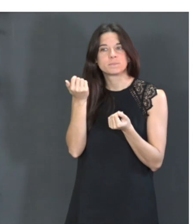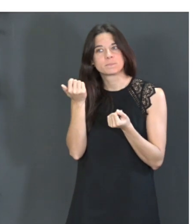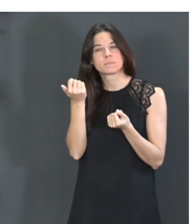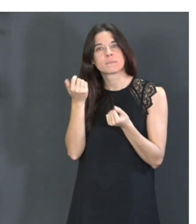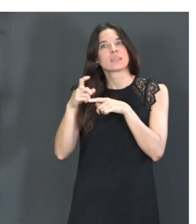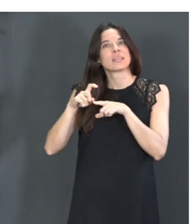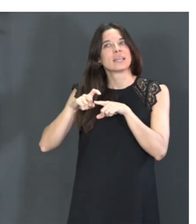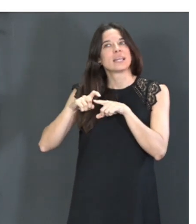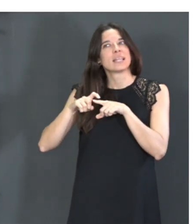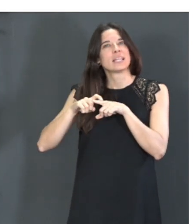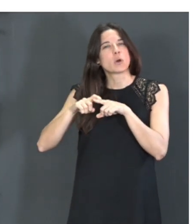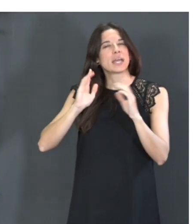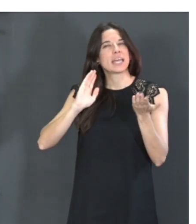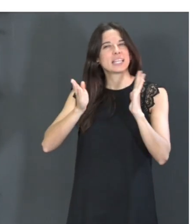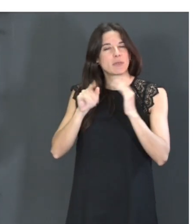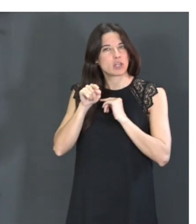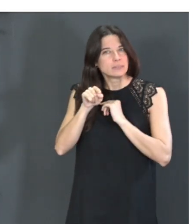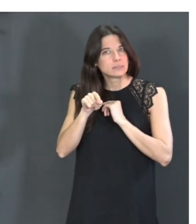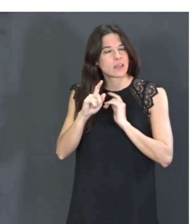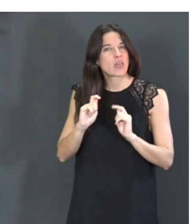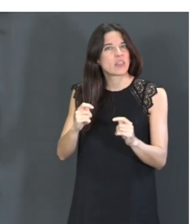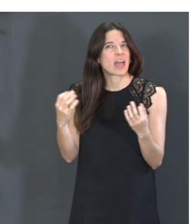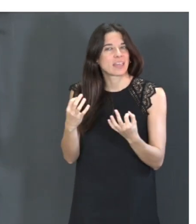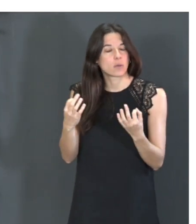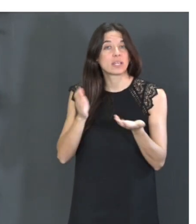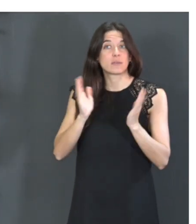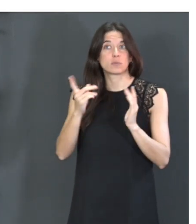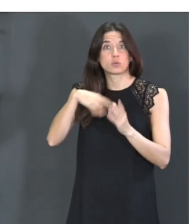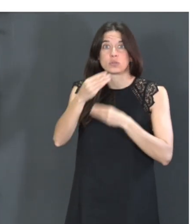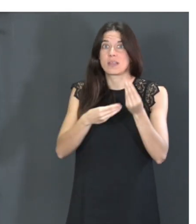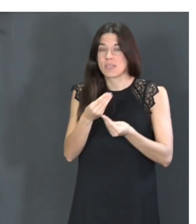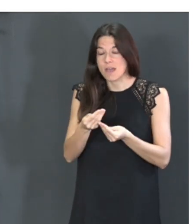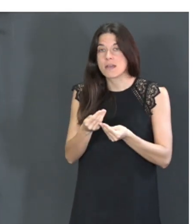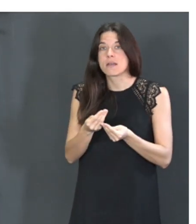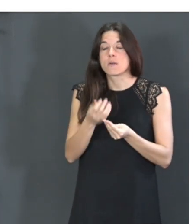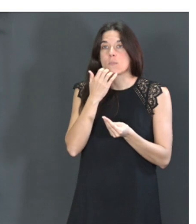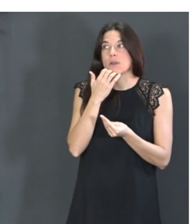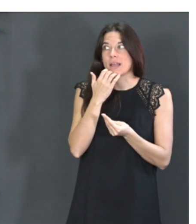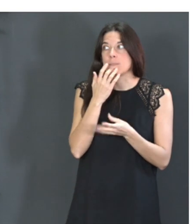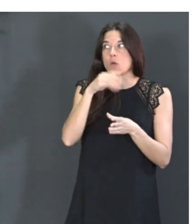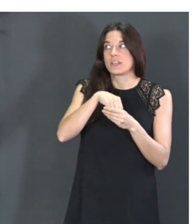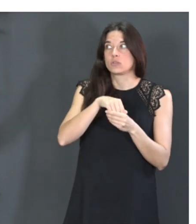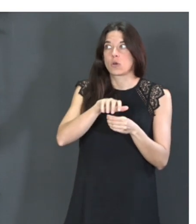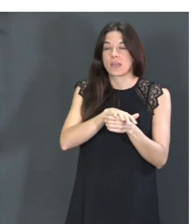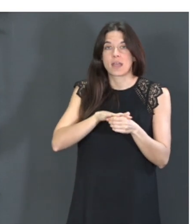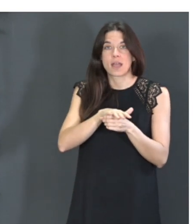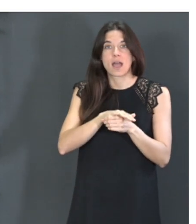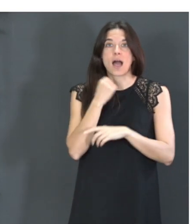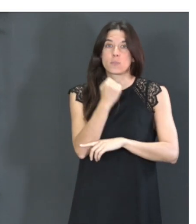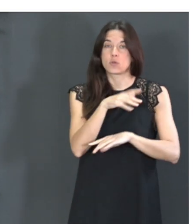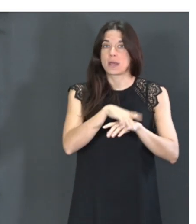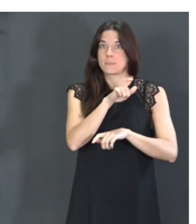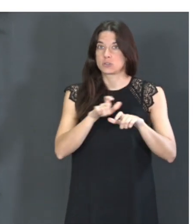este tipo de intervenciones que utilizáis tanto en la vertiente de apoyo a las personas